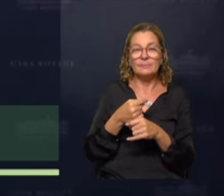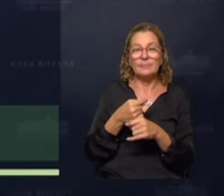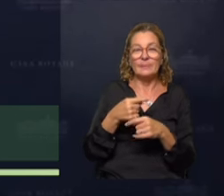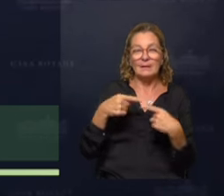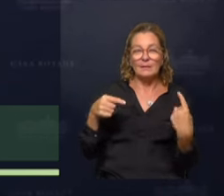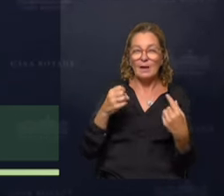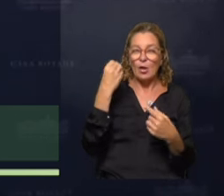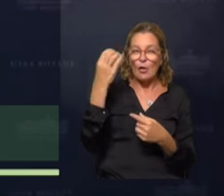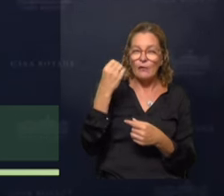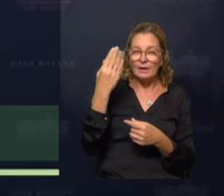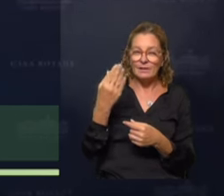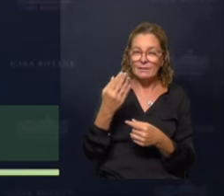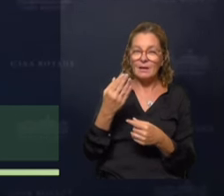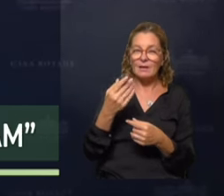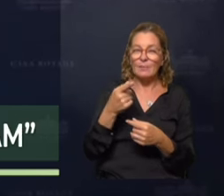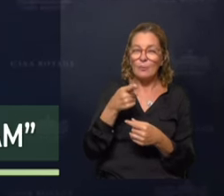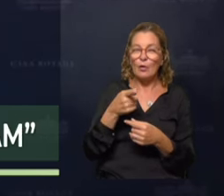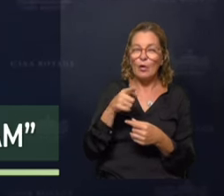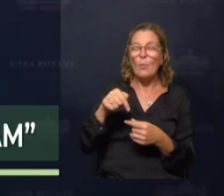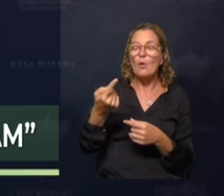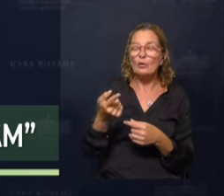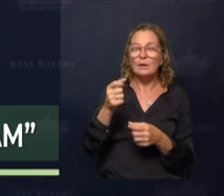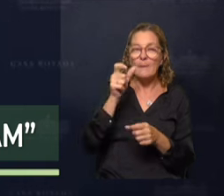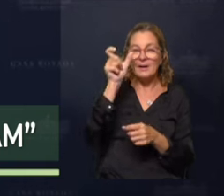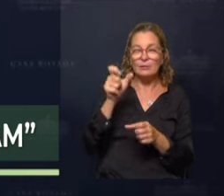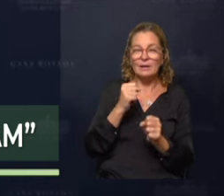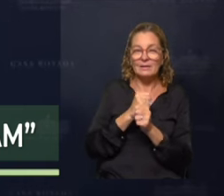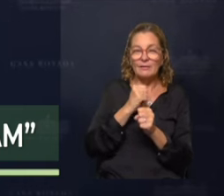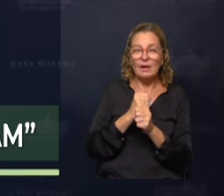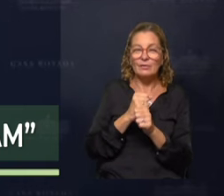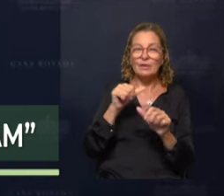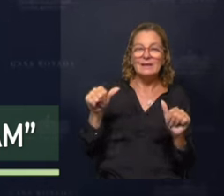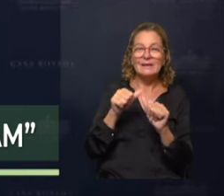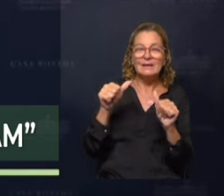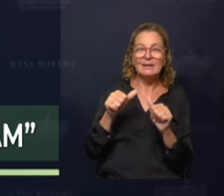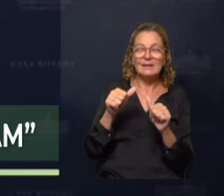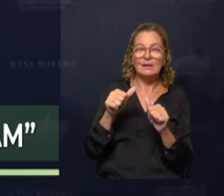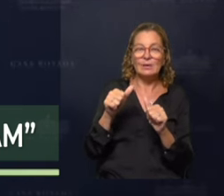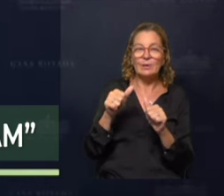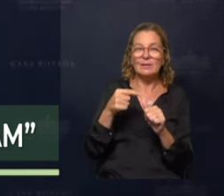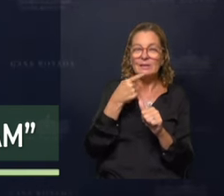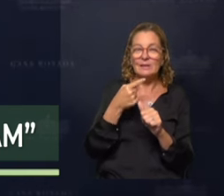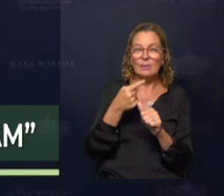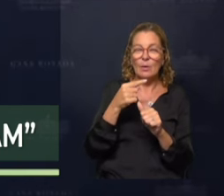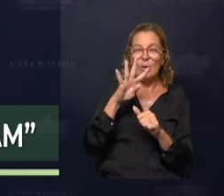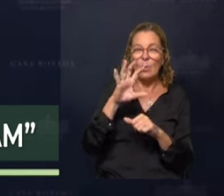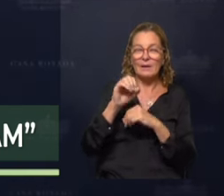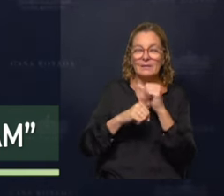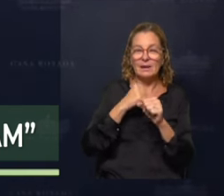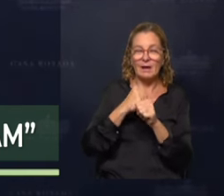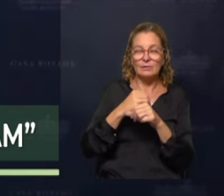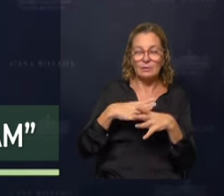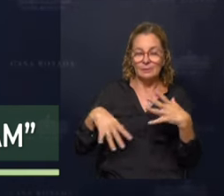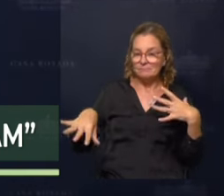En varias de tus conferencias, tanto vos como otros funcionarios nacionales hicieron mención a 40 años de